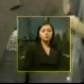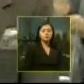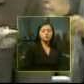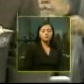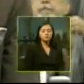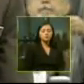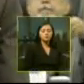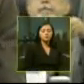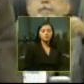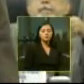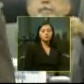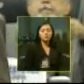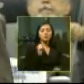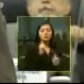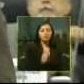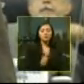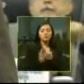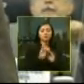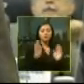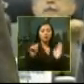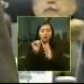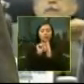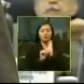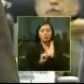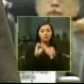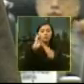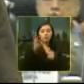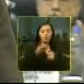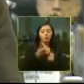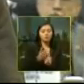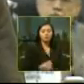Pasando ya al artículo cuarto, por favor.